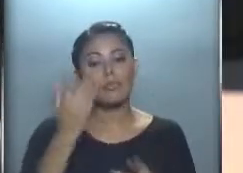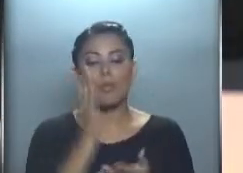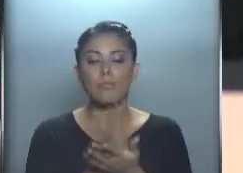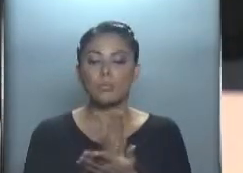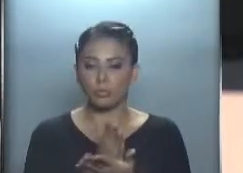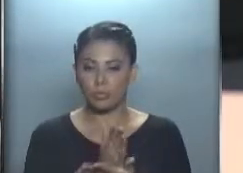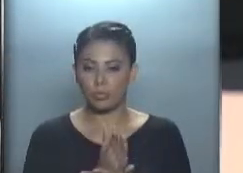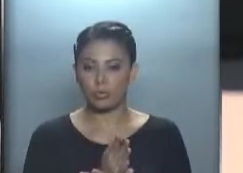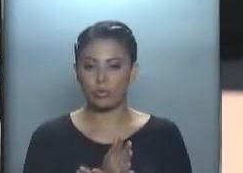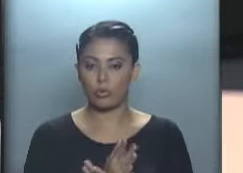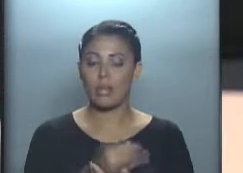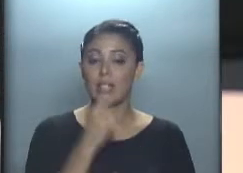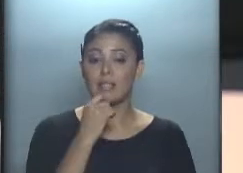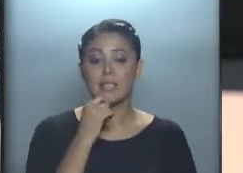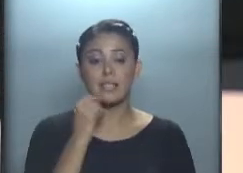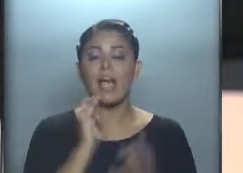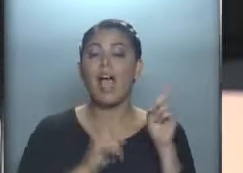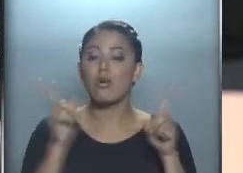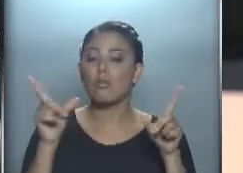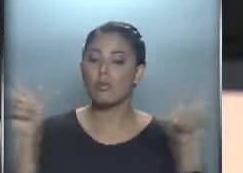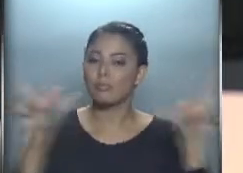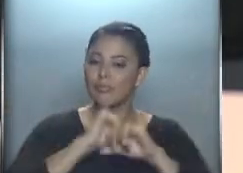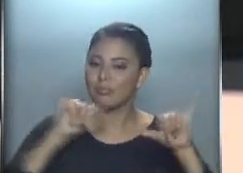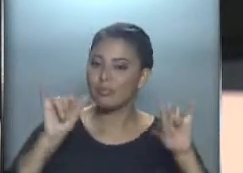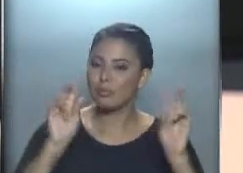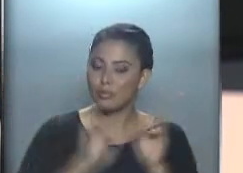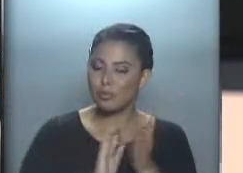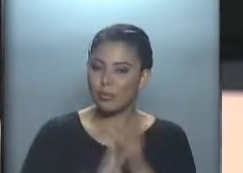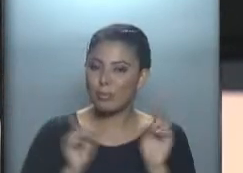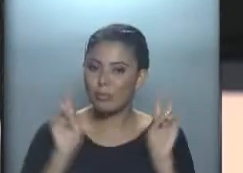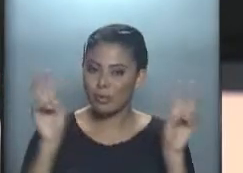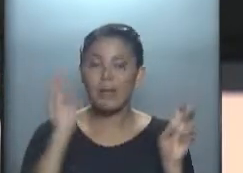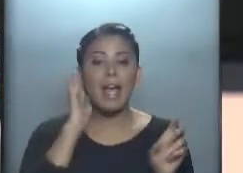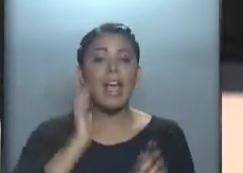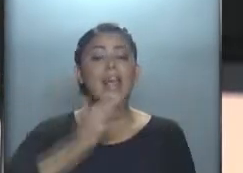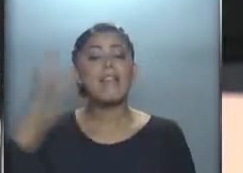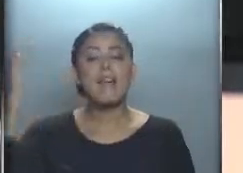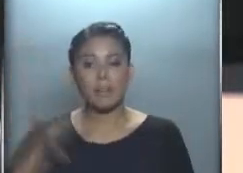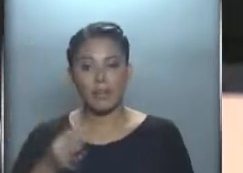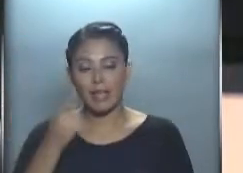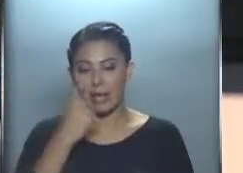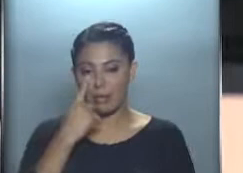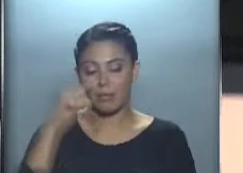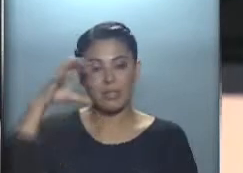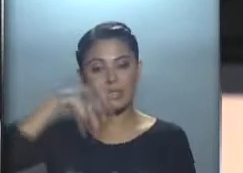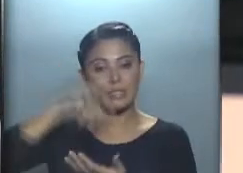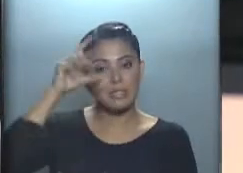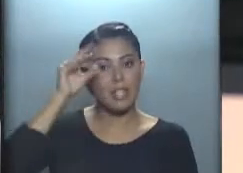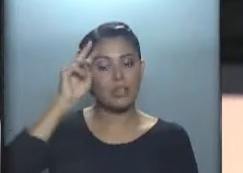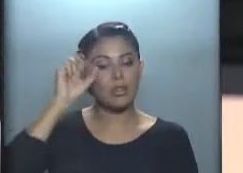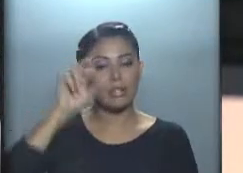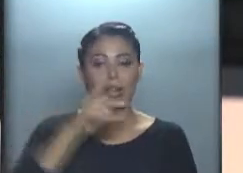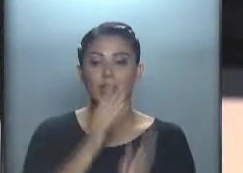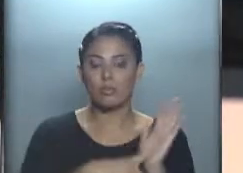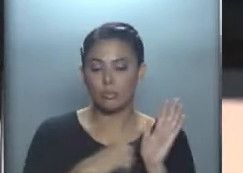entre el uso que hacen algunos medios de esta cuestión y la realidad de lo que se está viviendo en el sedronar hoy juan carlos molina